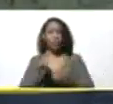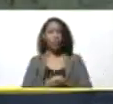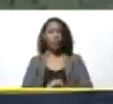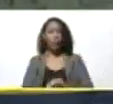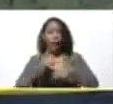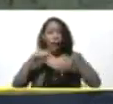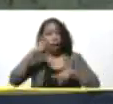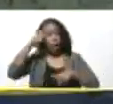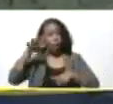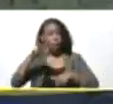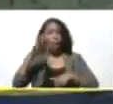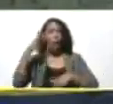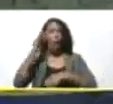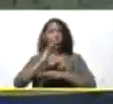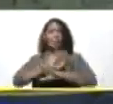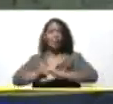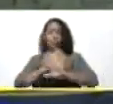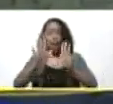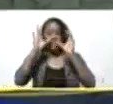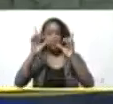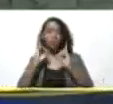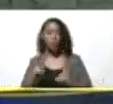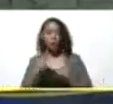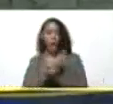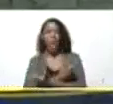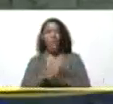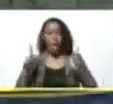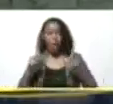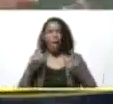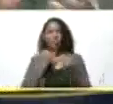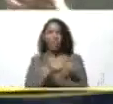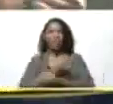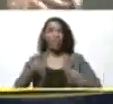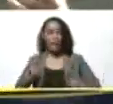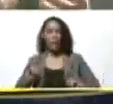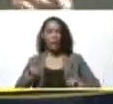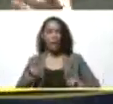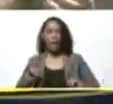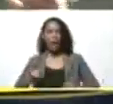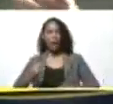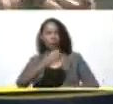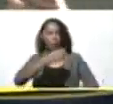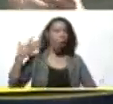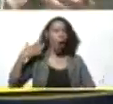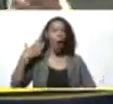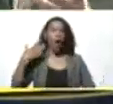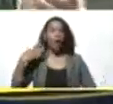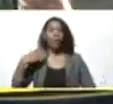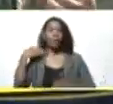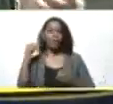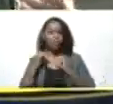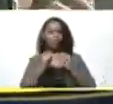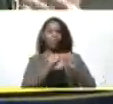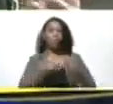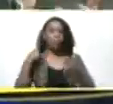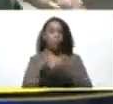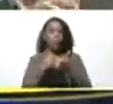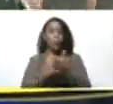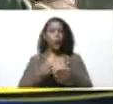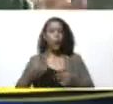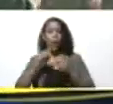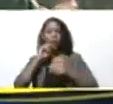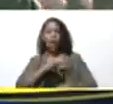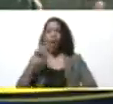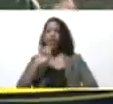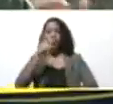este pueblo está determinado a ser libre, independiente, digno y consecuente con su historia. No